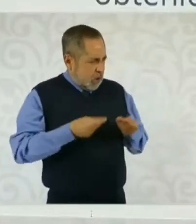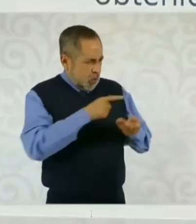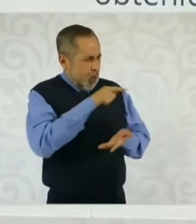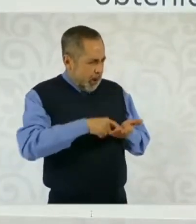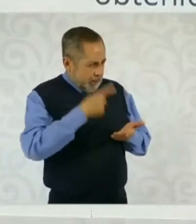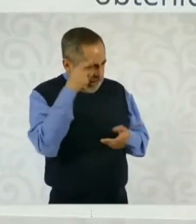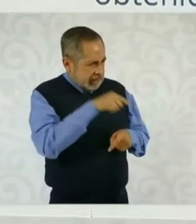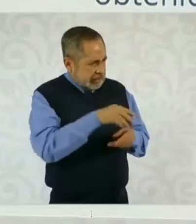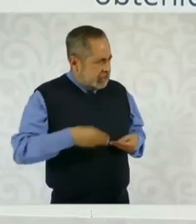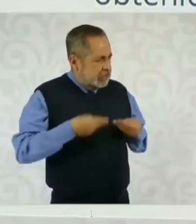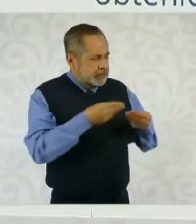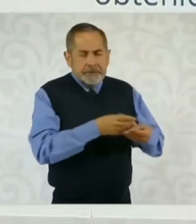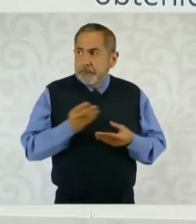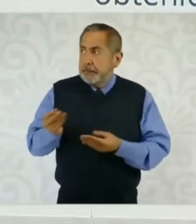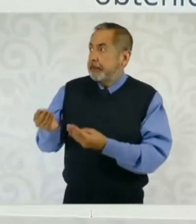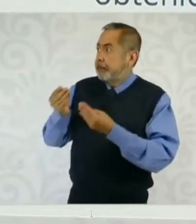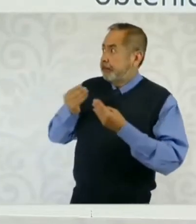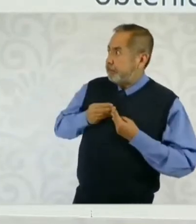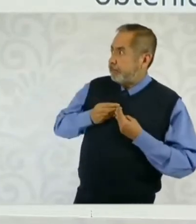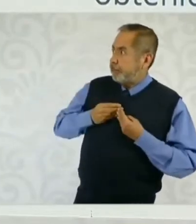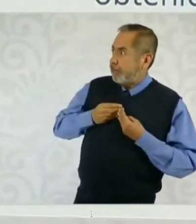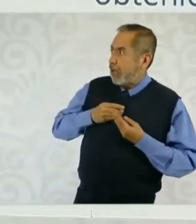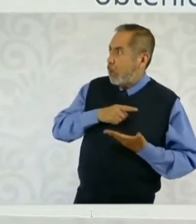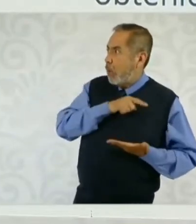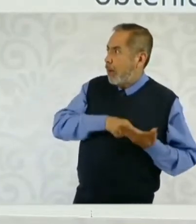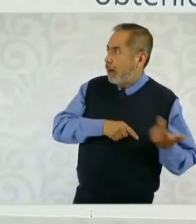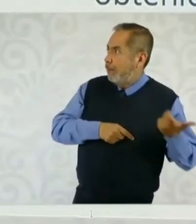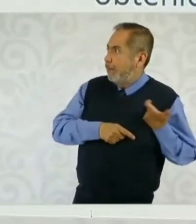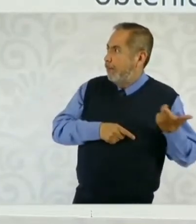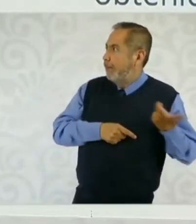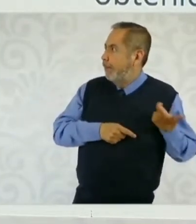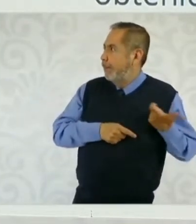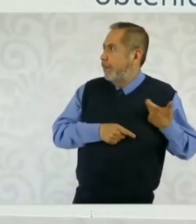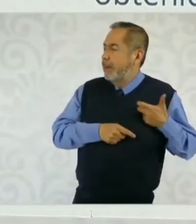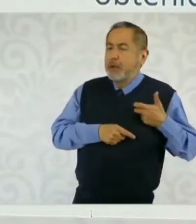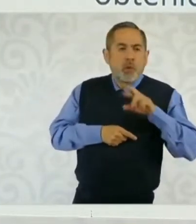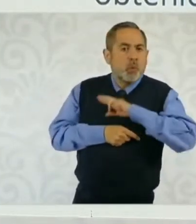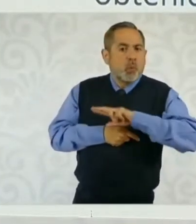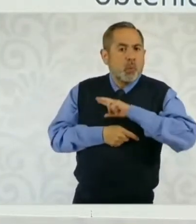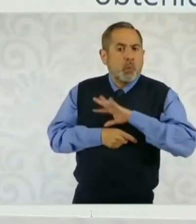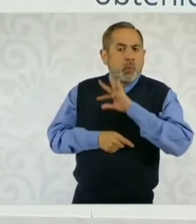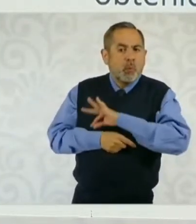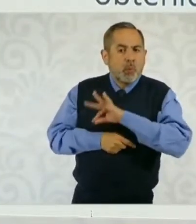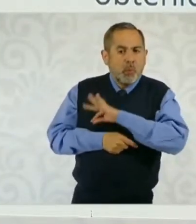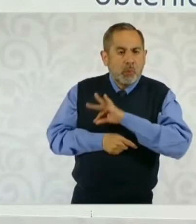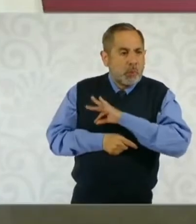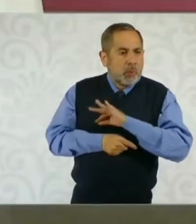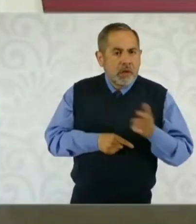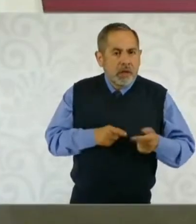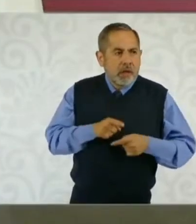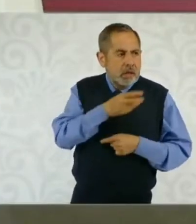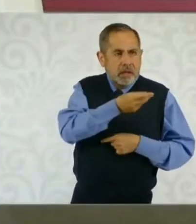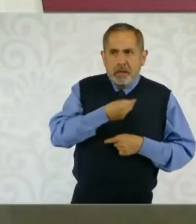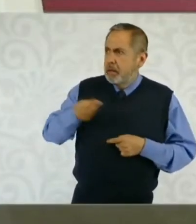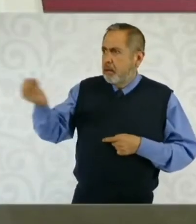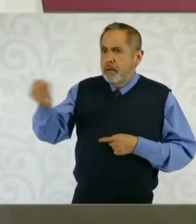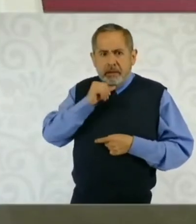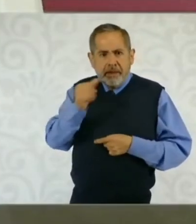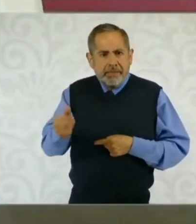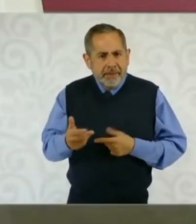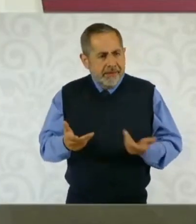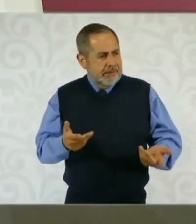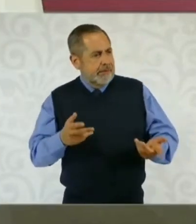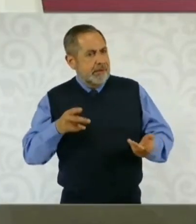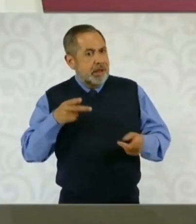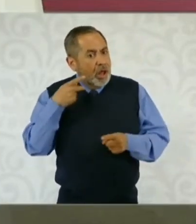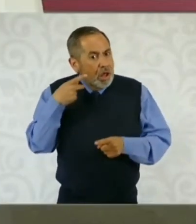fundación a su vez los renta y obtiene un recurso por los mismos, recurso que